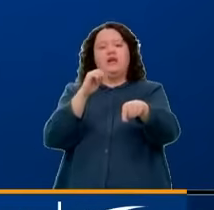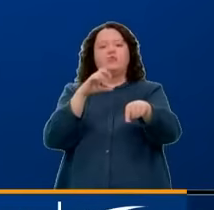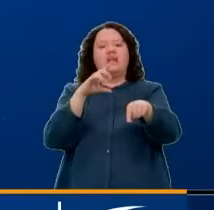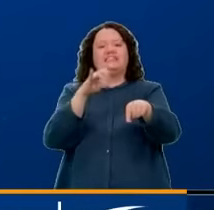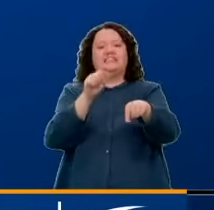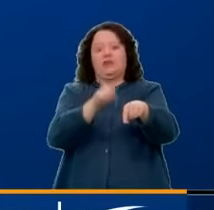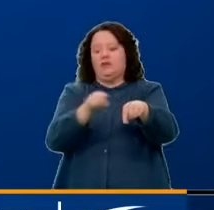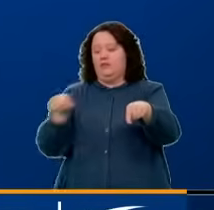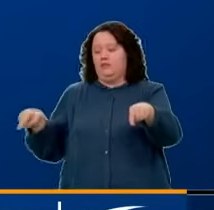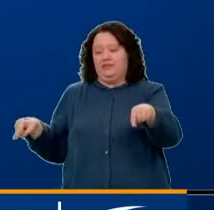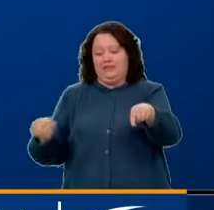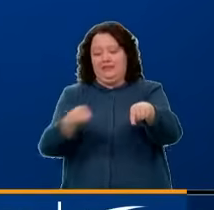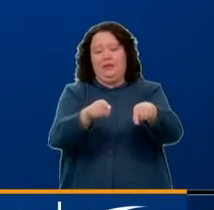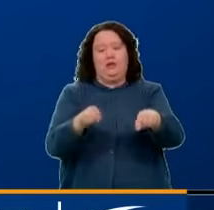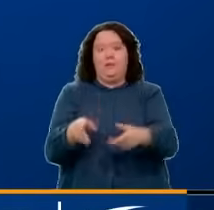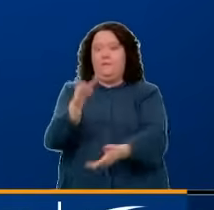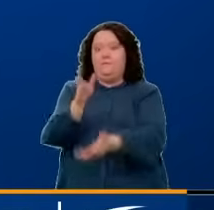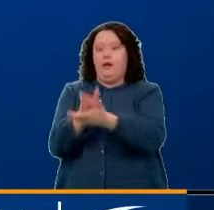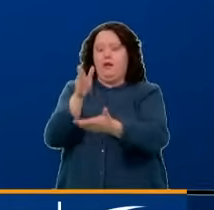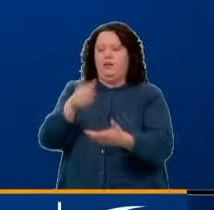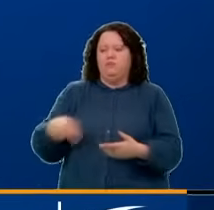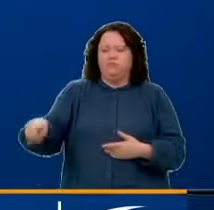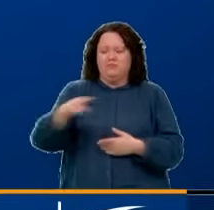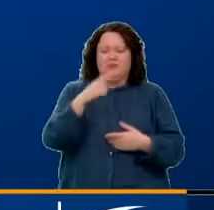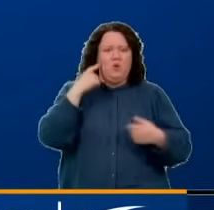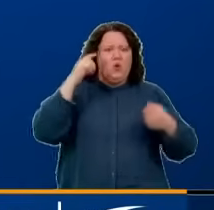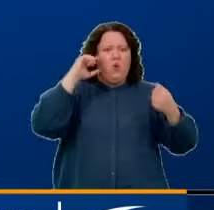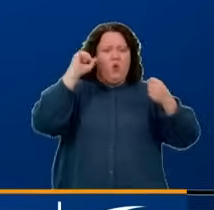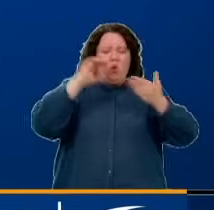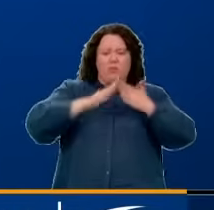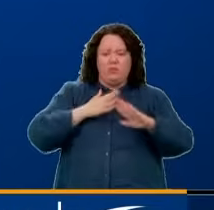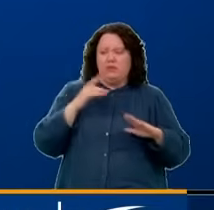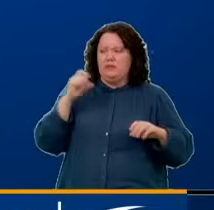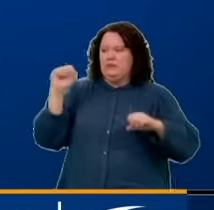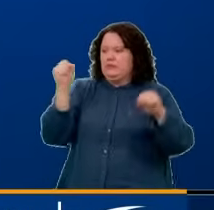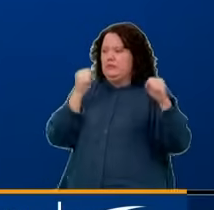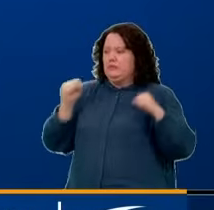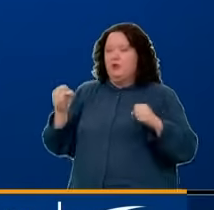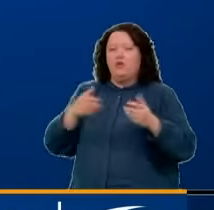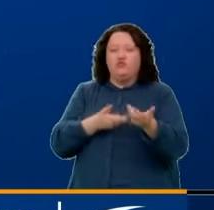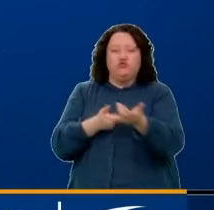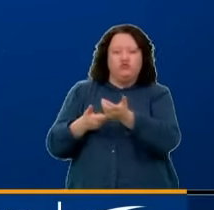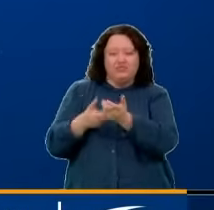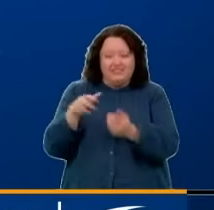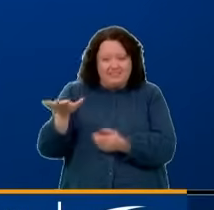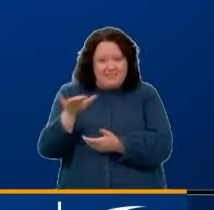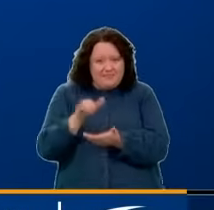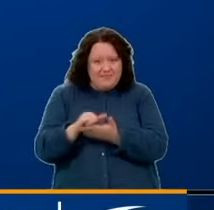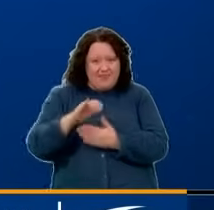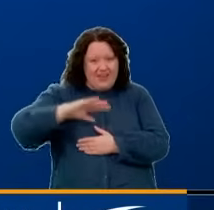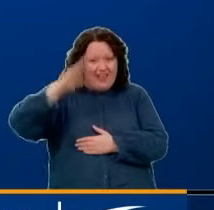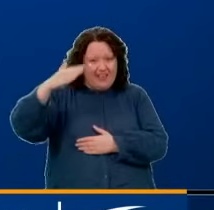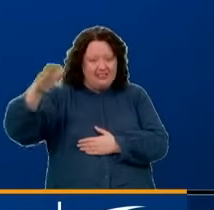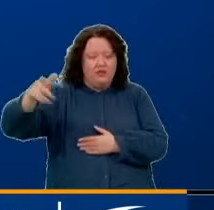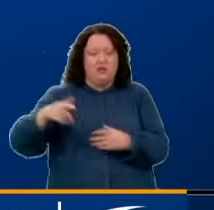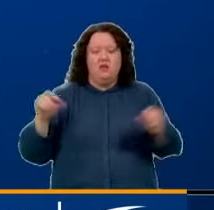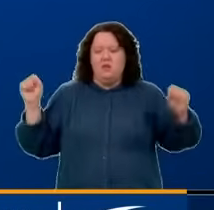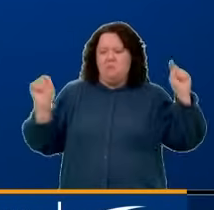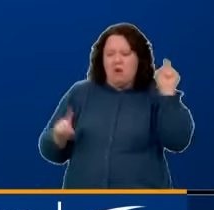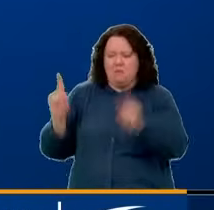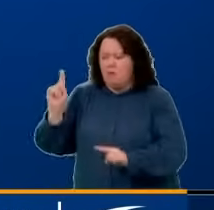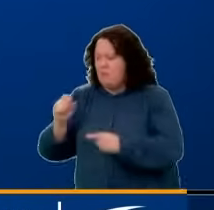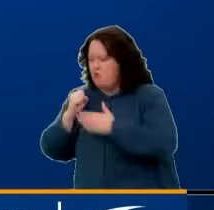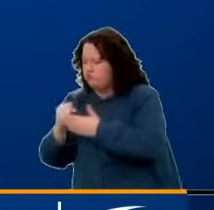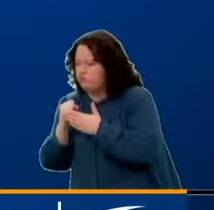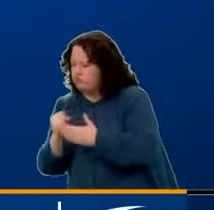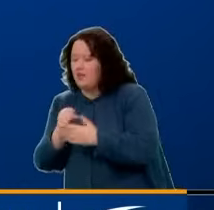de angustia. La misma comunidad y también los bomberos de esa región del departamento de Antioquia ayudaron a auxiliar a las